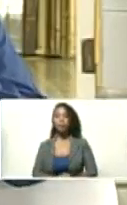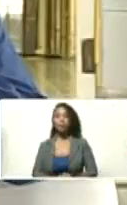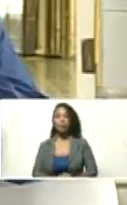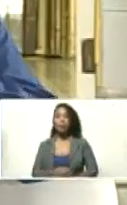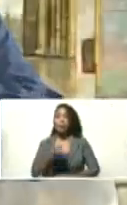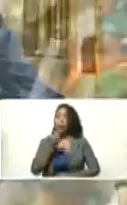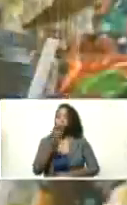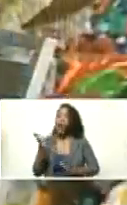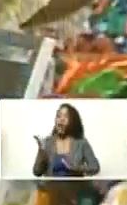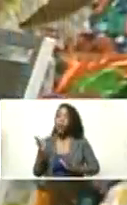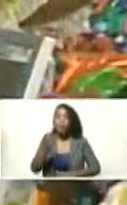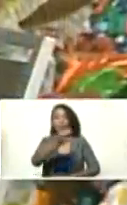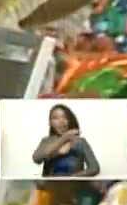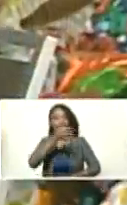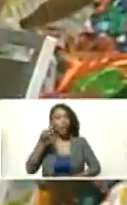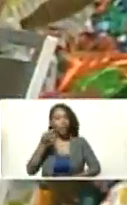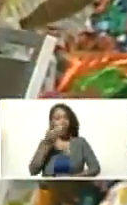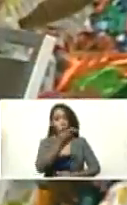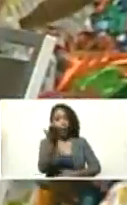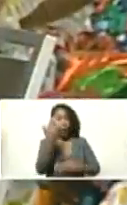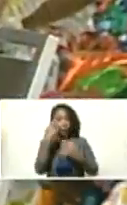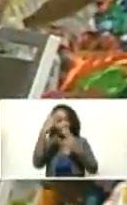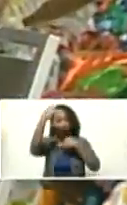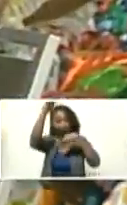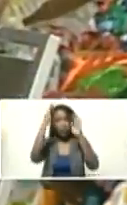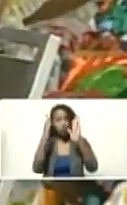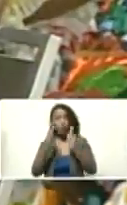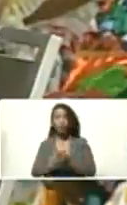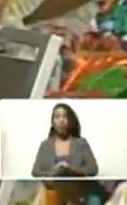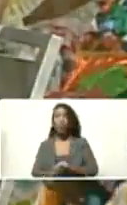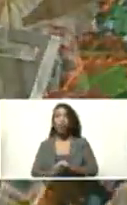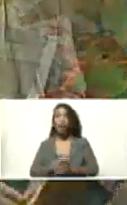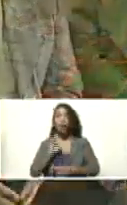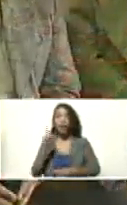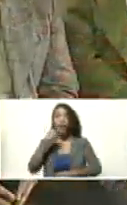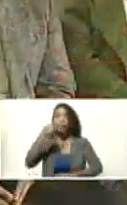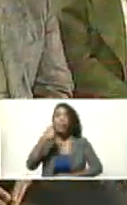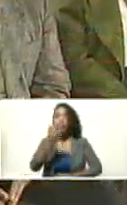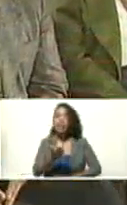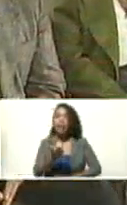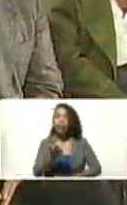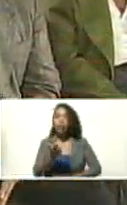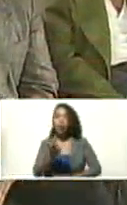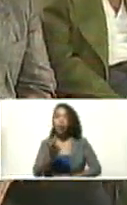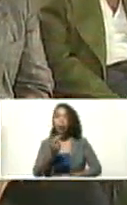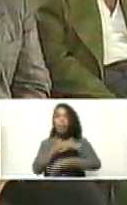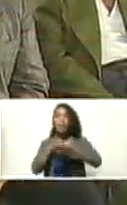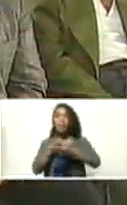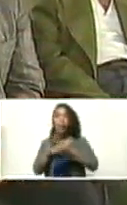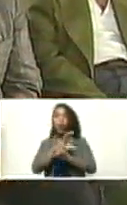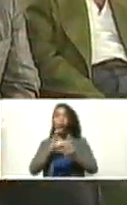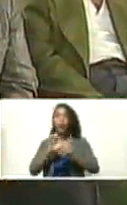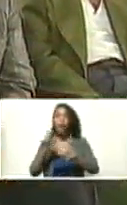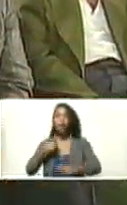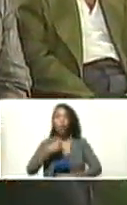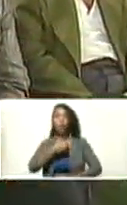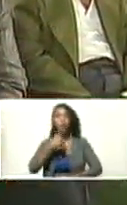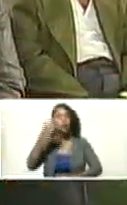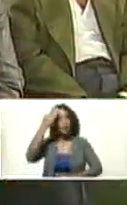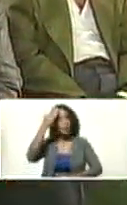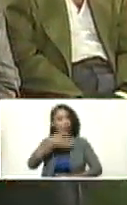Bueno, excelente, fíjense ustedes, cuando lo estaba diciendo Ernesto, quiero recordarlo